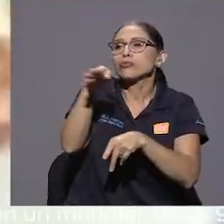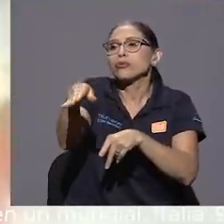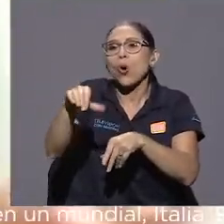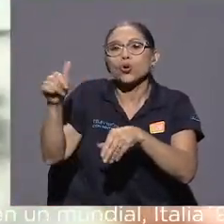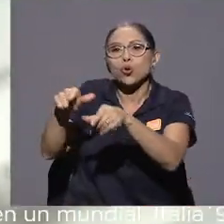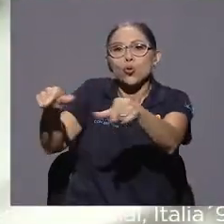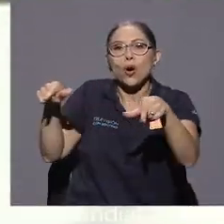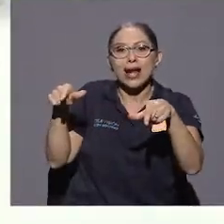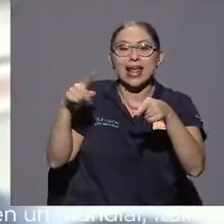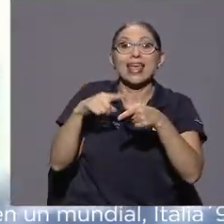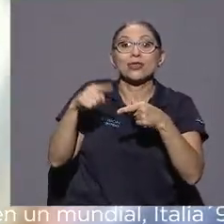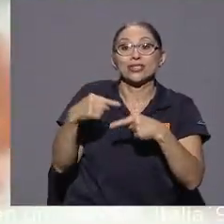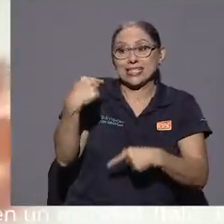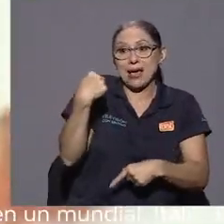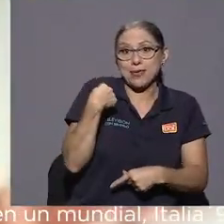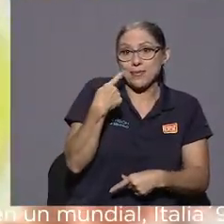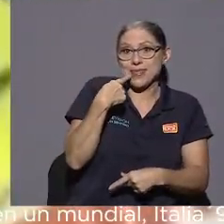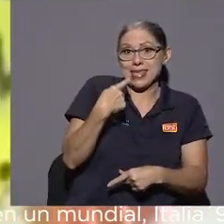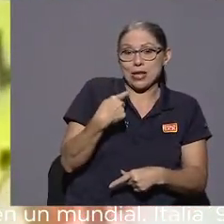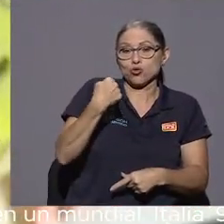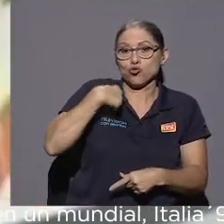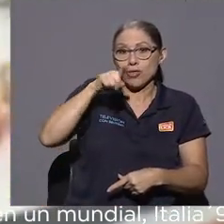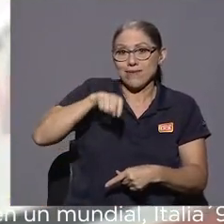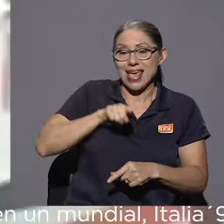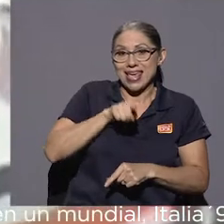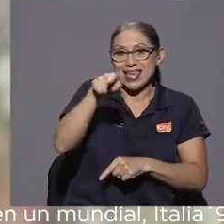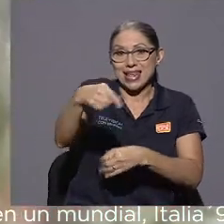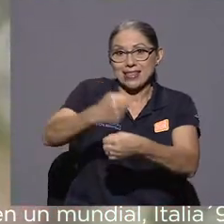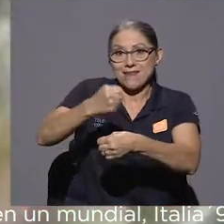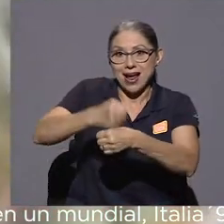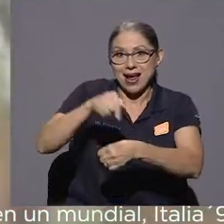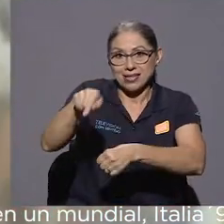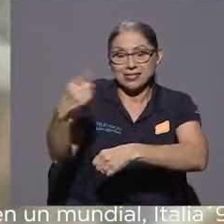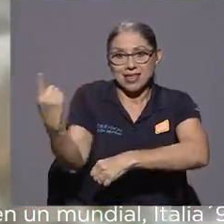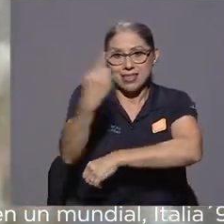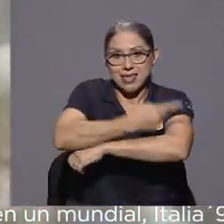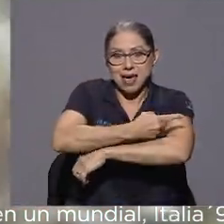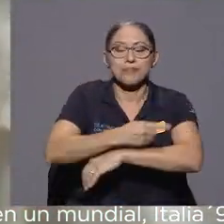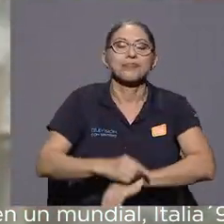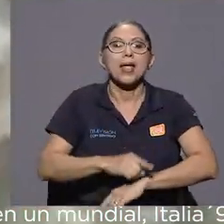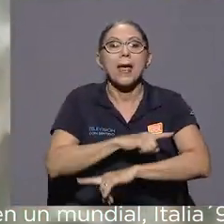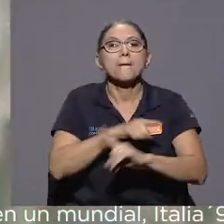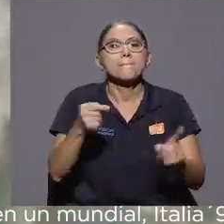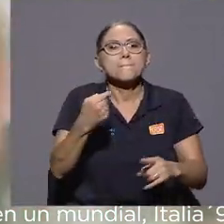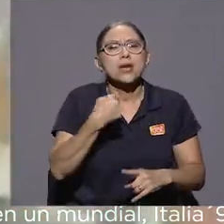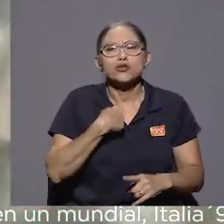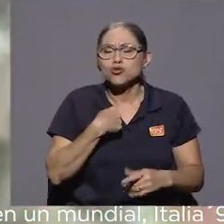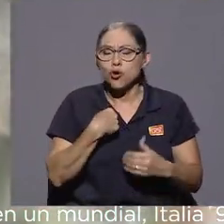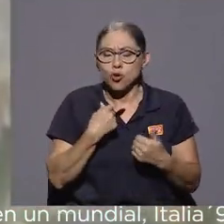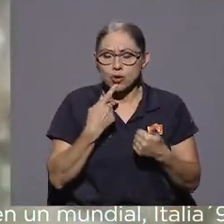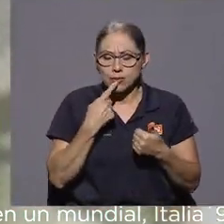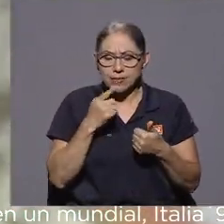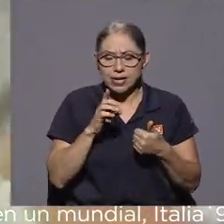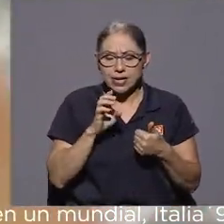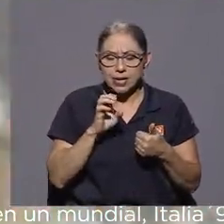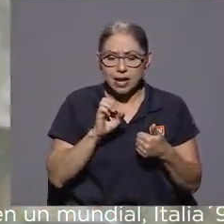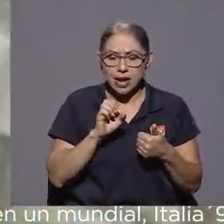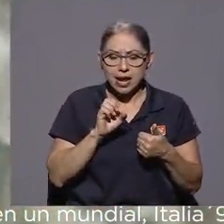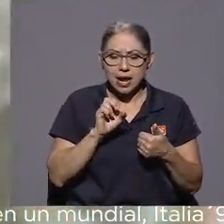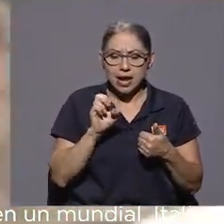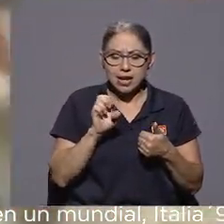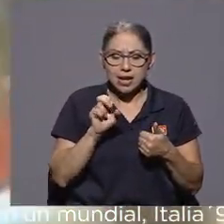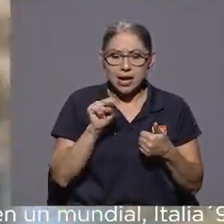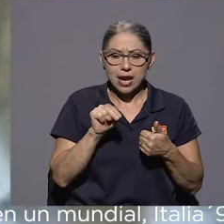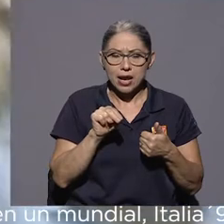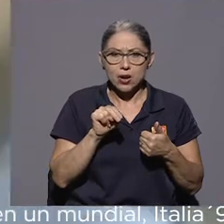trabajar ese día, pero yo llegué y tenía, ¿qué te digo? Enero, marzo,